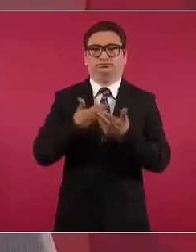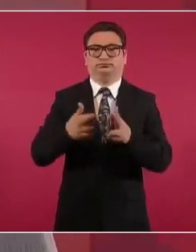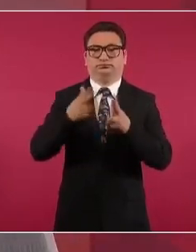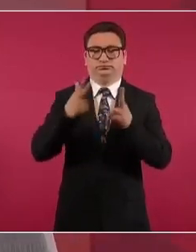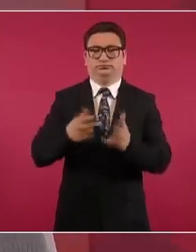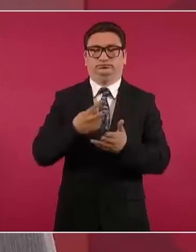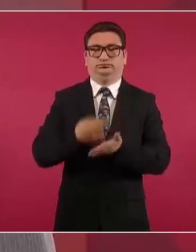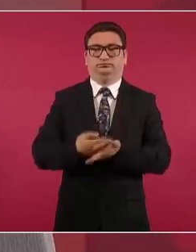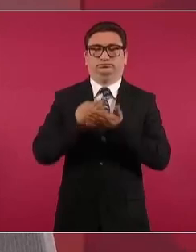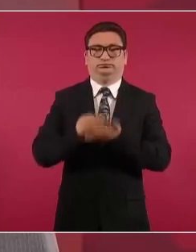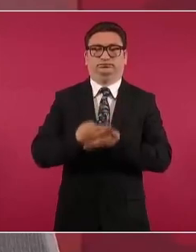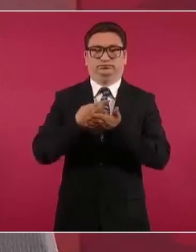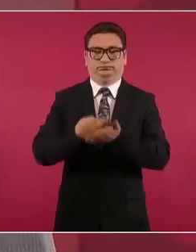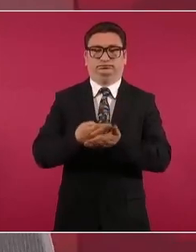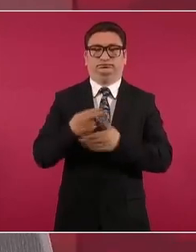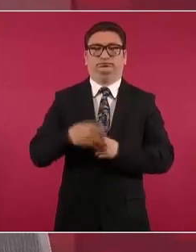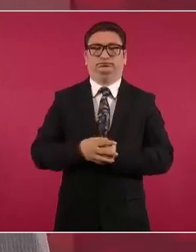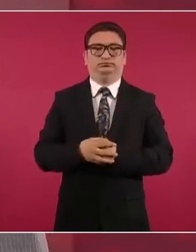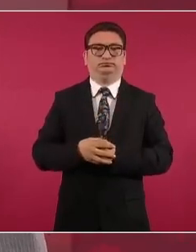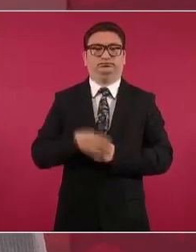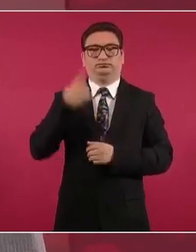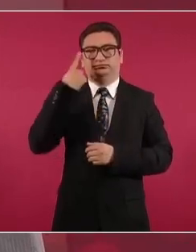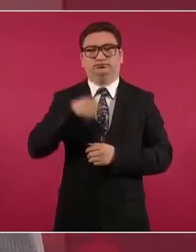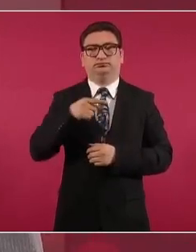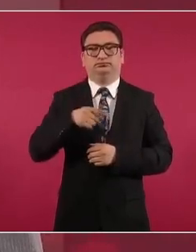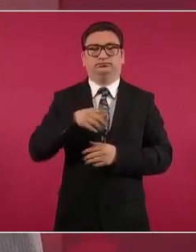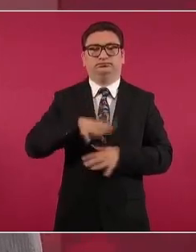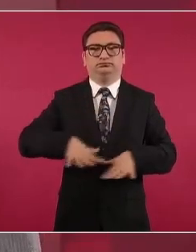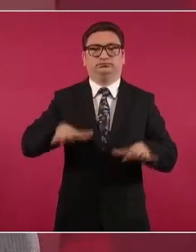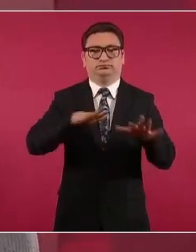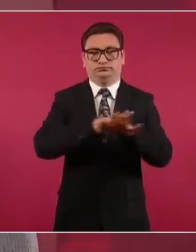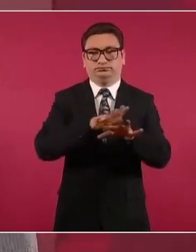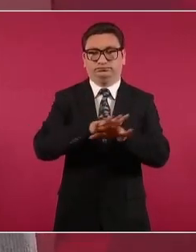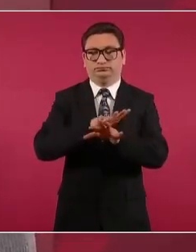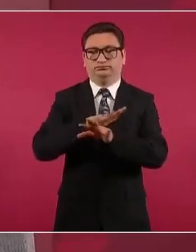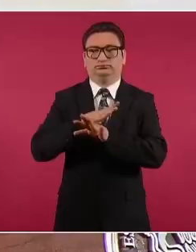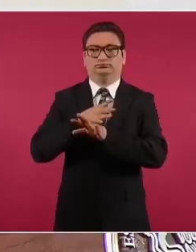rehabilitación de todas las aduanas